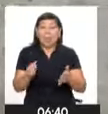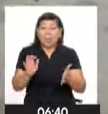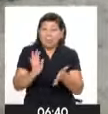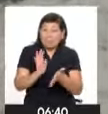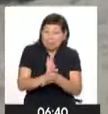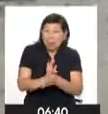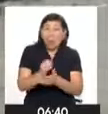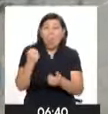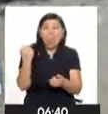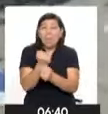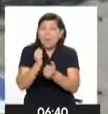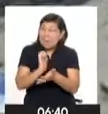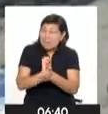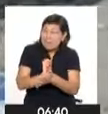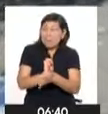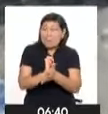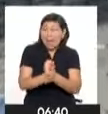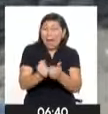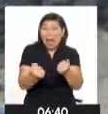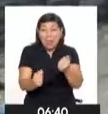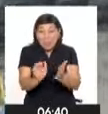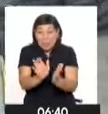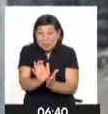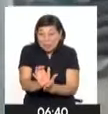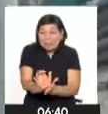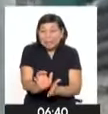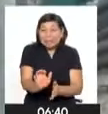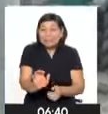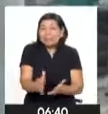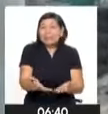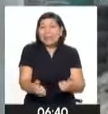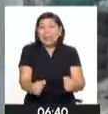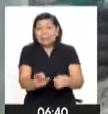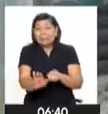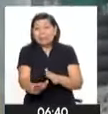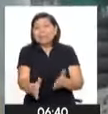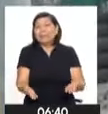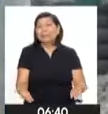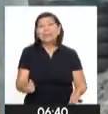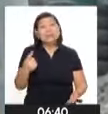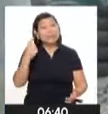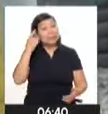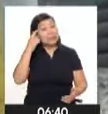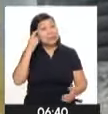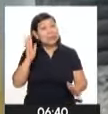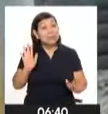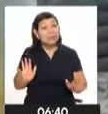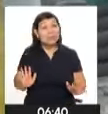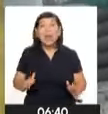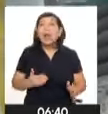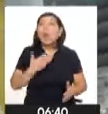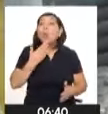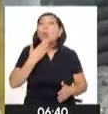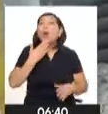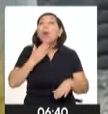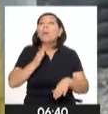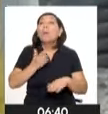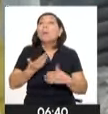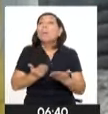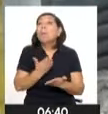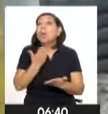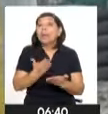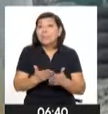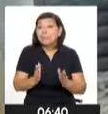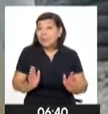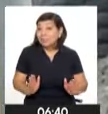frenos, algo que con el peritaje respectivo se va a tener que determinar o en todo caso descartar cuáles serían las causas. Es